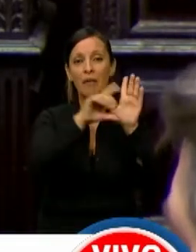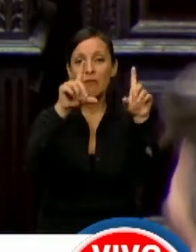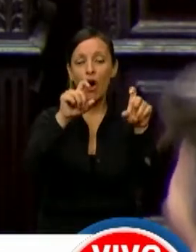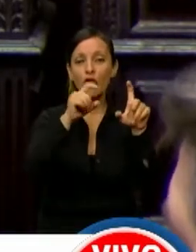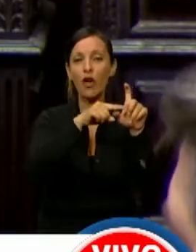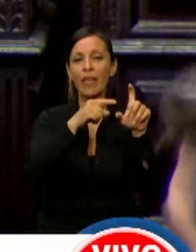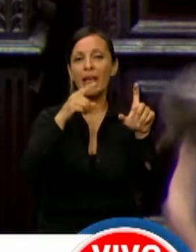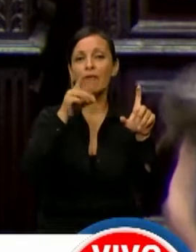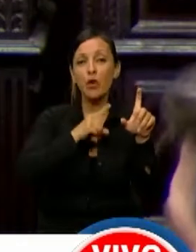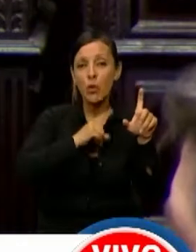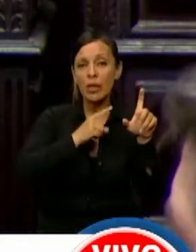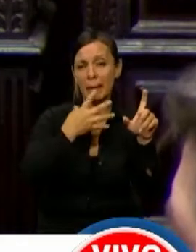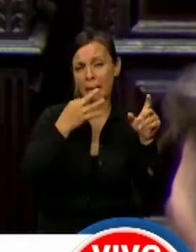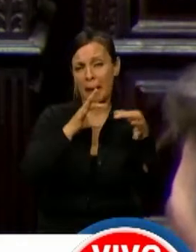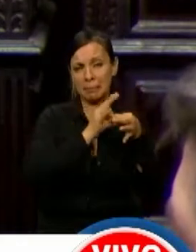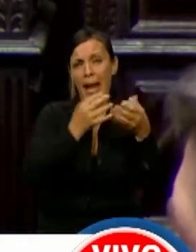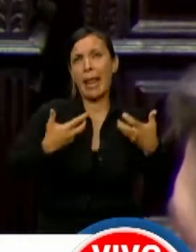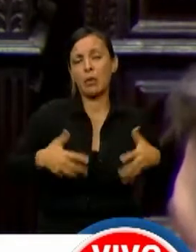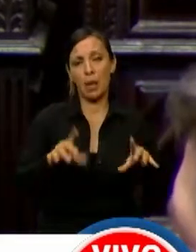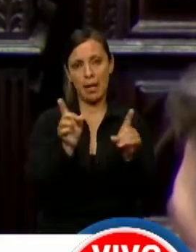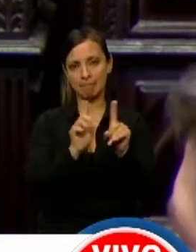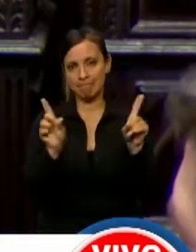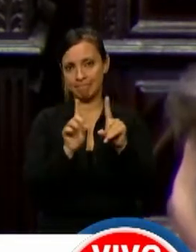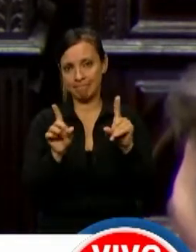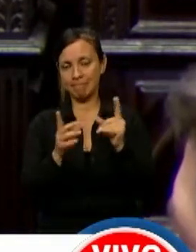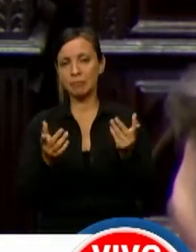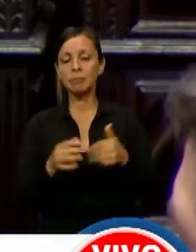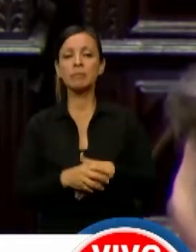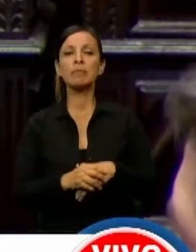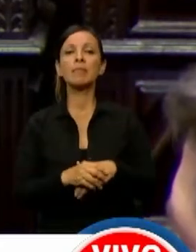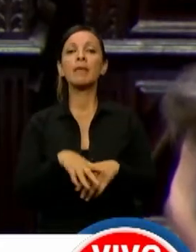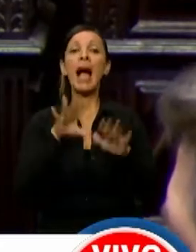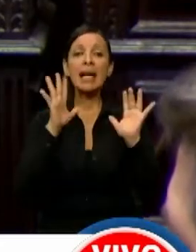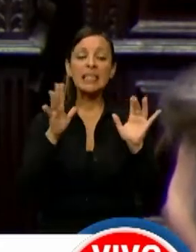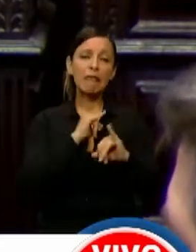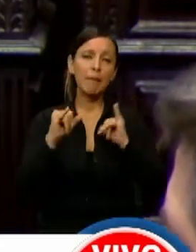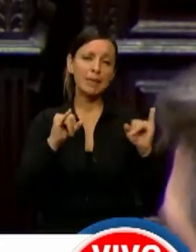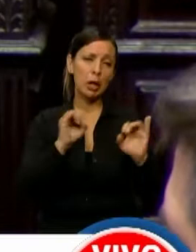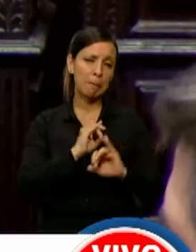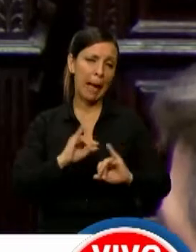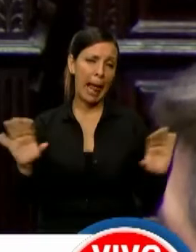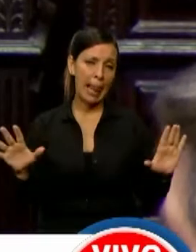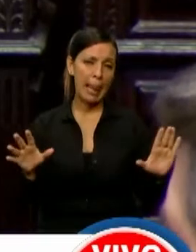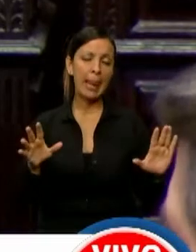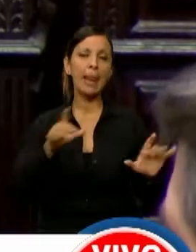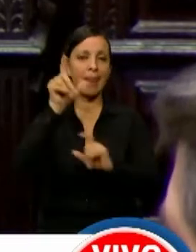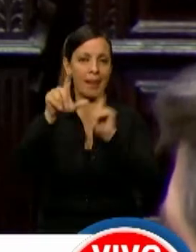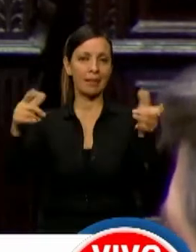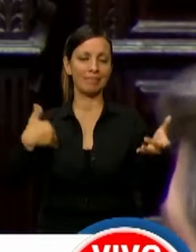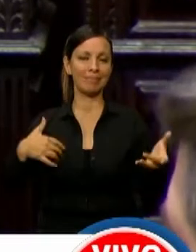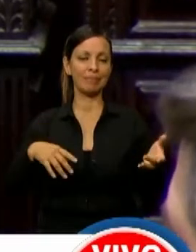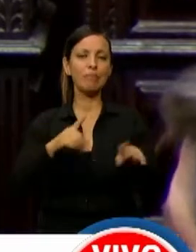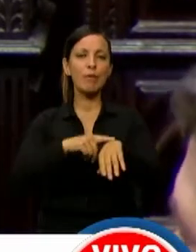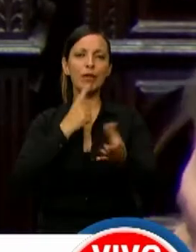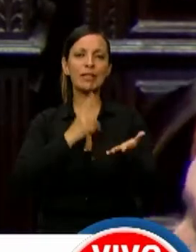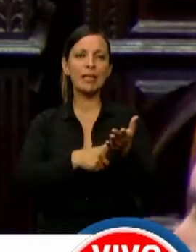de la fruta y que no son lo que parecen ser. Así de desinformados estamos los argentinos a la hora de decidir